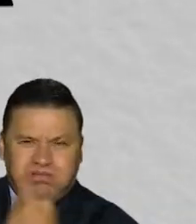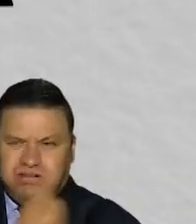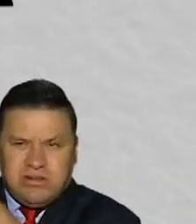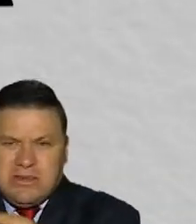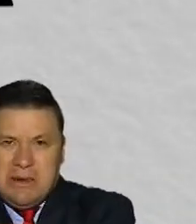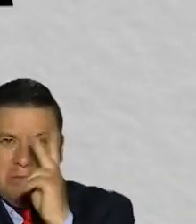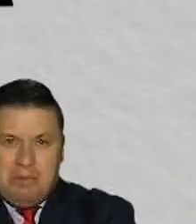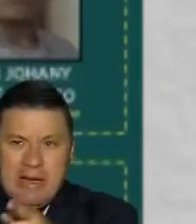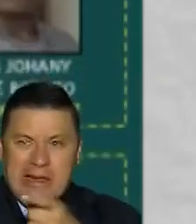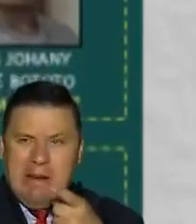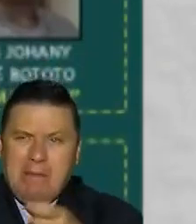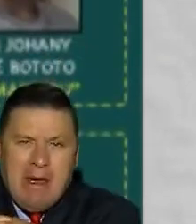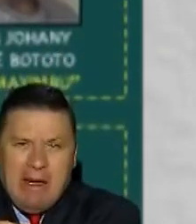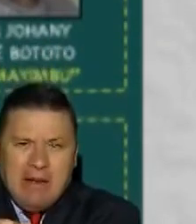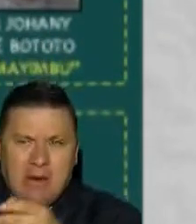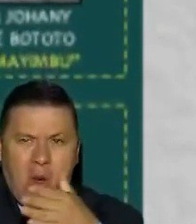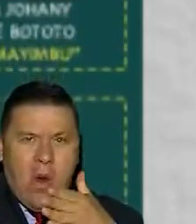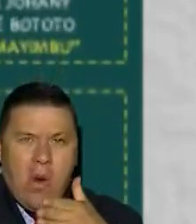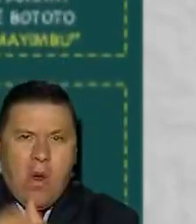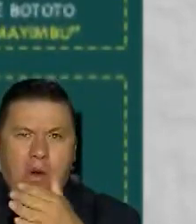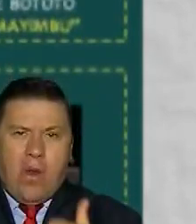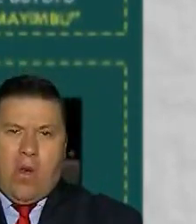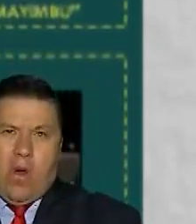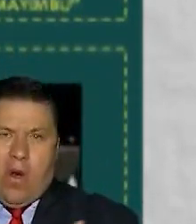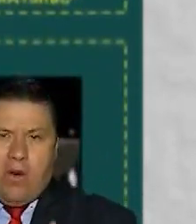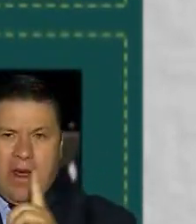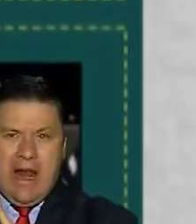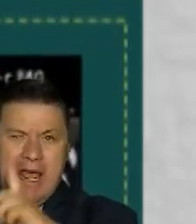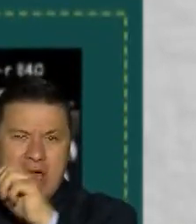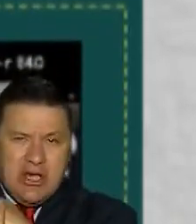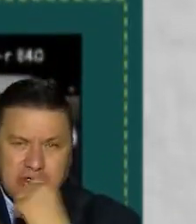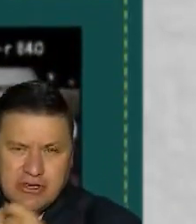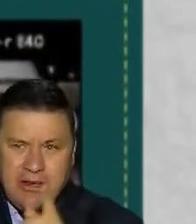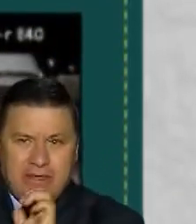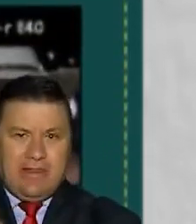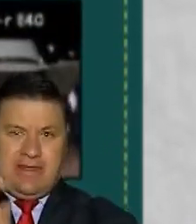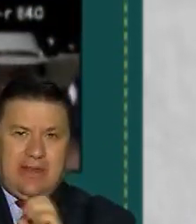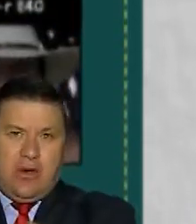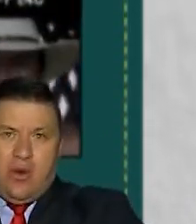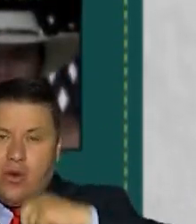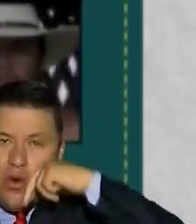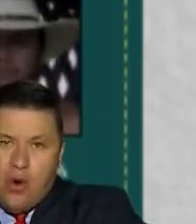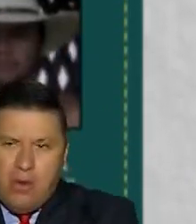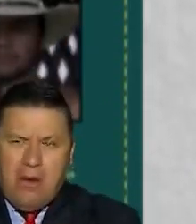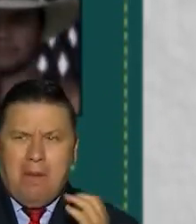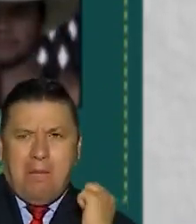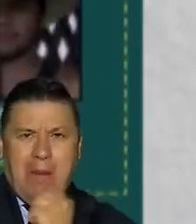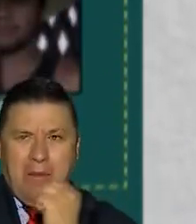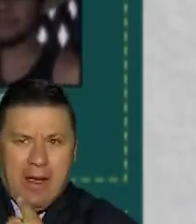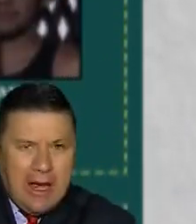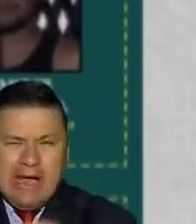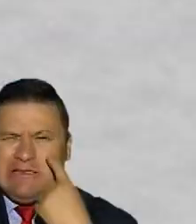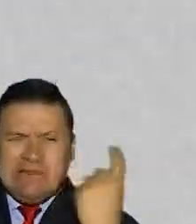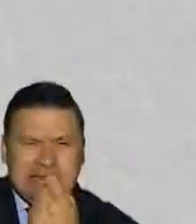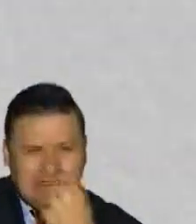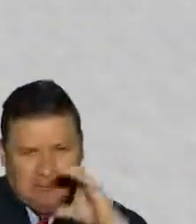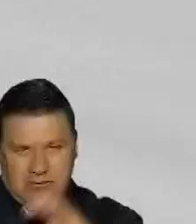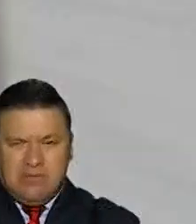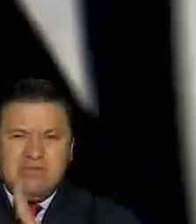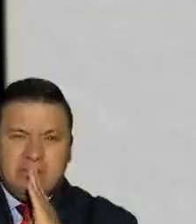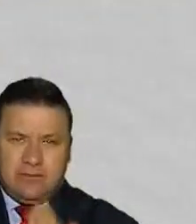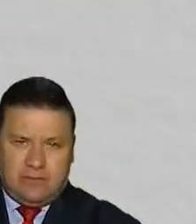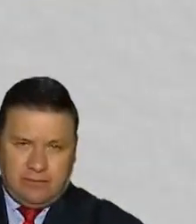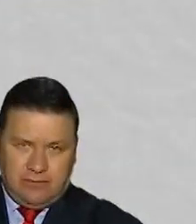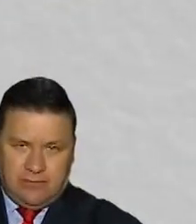Seguimos detrás de los criminales que asesinan y amenazan a nuestros jóvenes, líderes sociales y defensores de derechos humanos. Ayúdenos